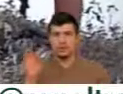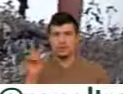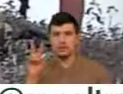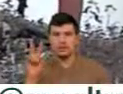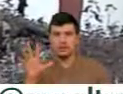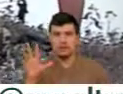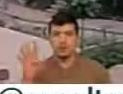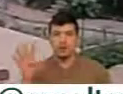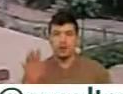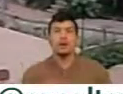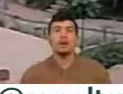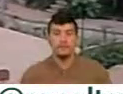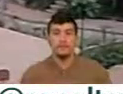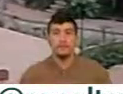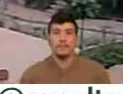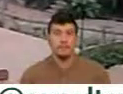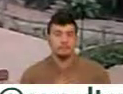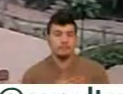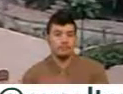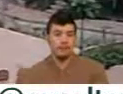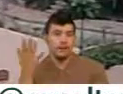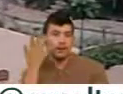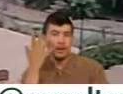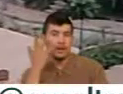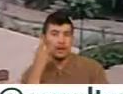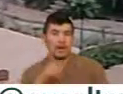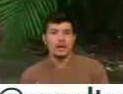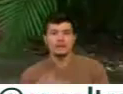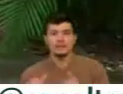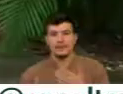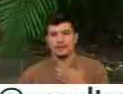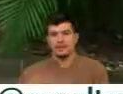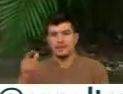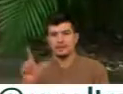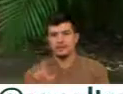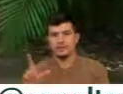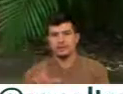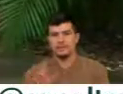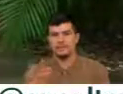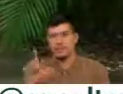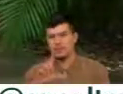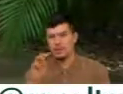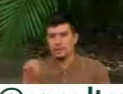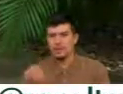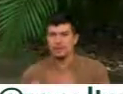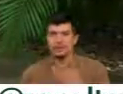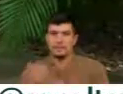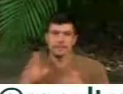318-8303-254. En el transcurso de estos días que quedan, ya comienzan clases el lunes, entre lunes y martes ya están